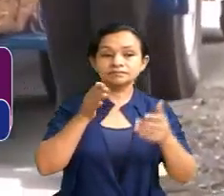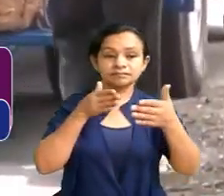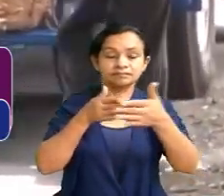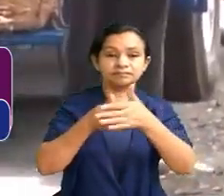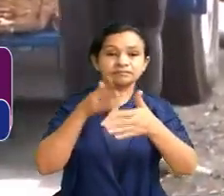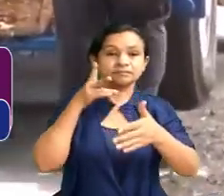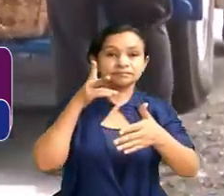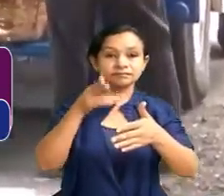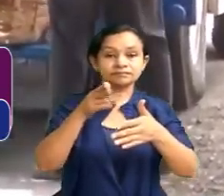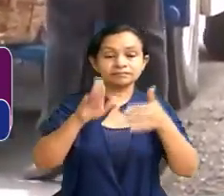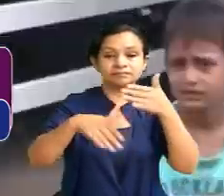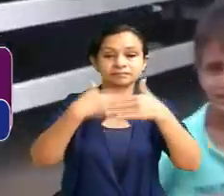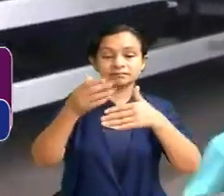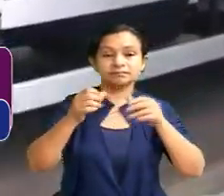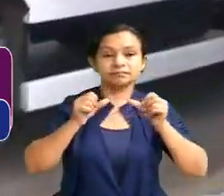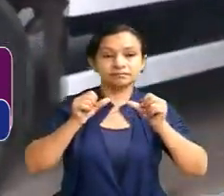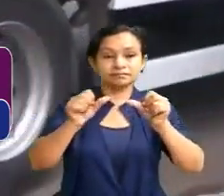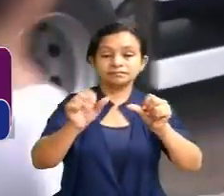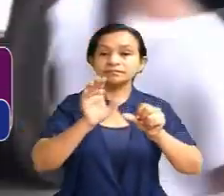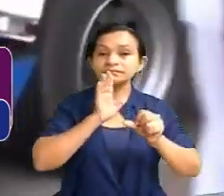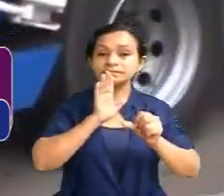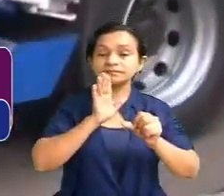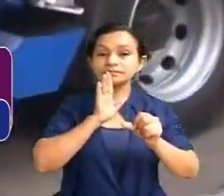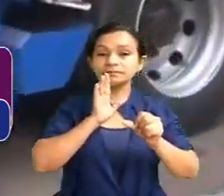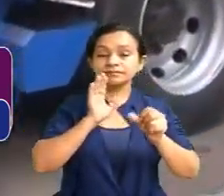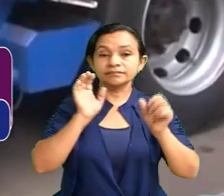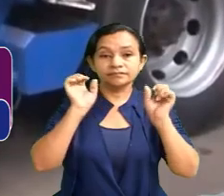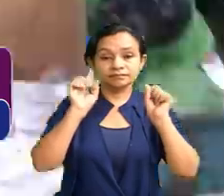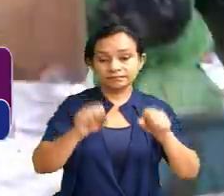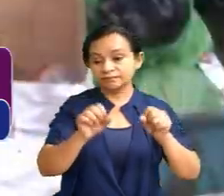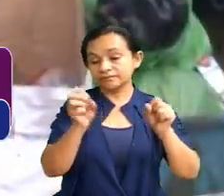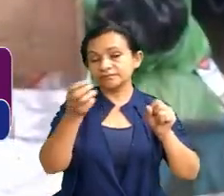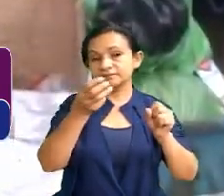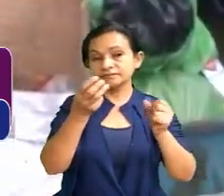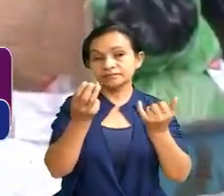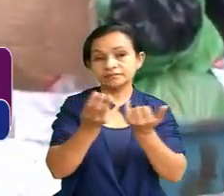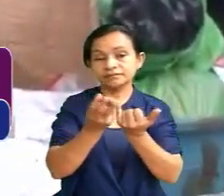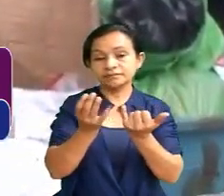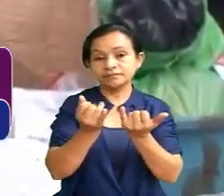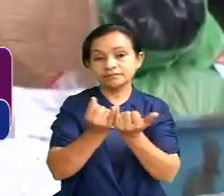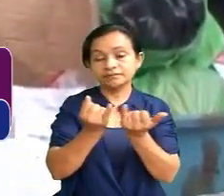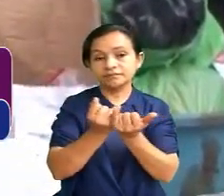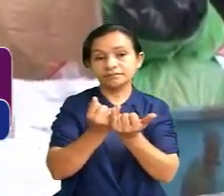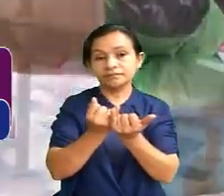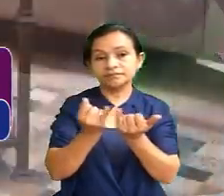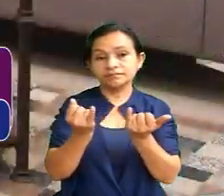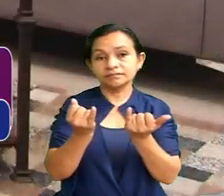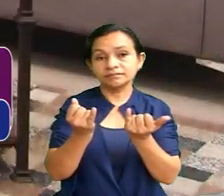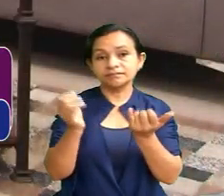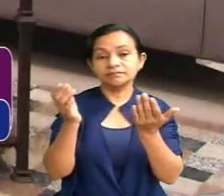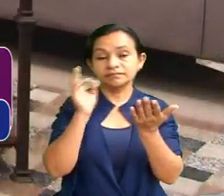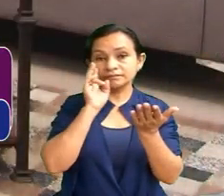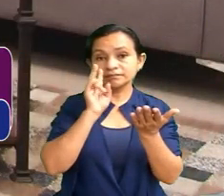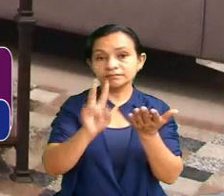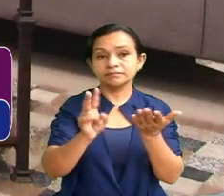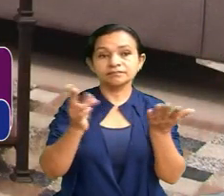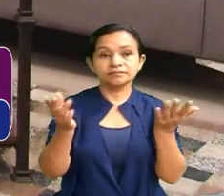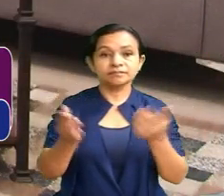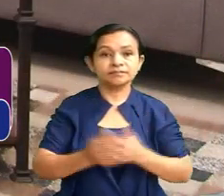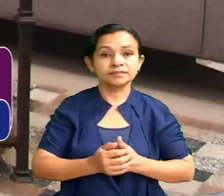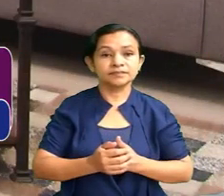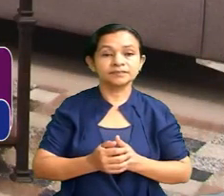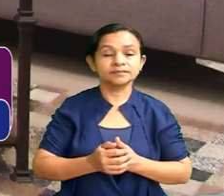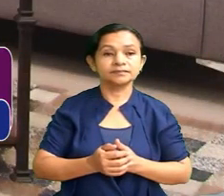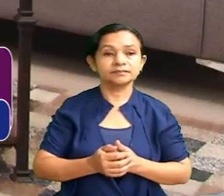hacer una pausa pero al volver quisiera que habláramos de esa capacidad administrativa que tienen por ejemplo para lo vemos ahora es decir